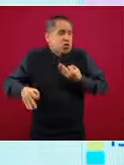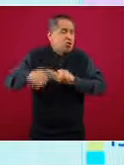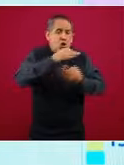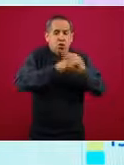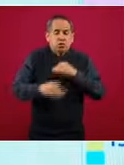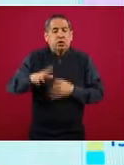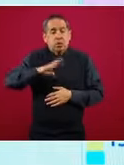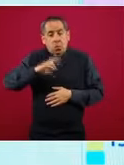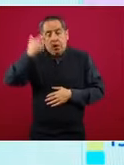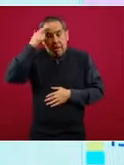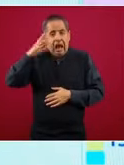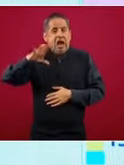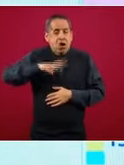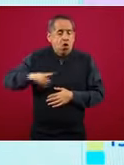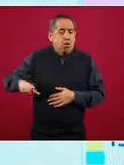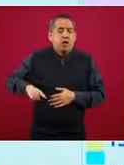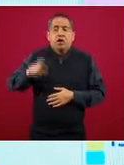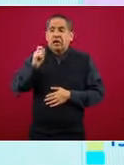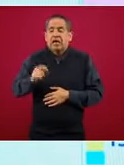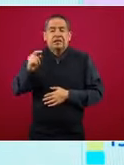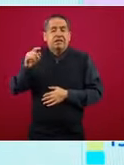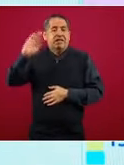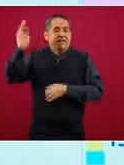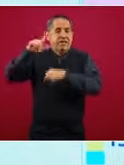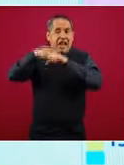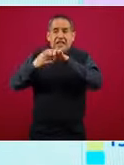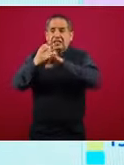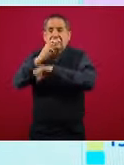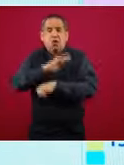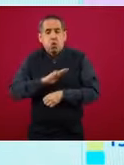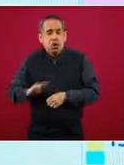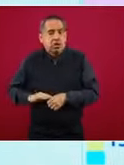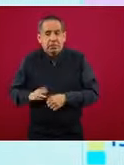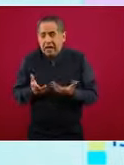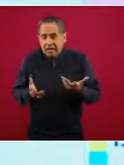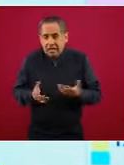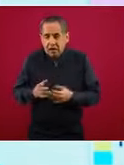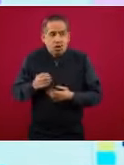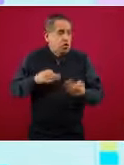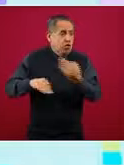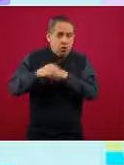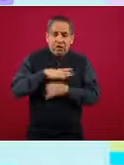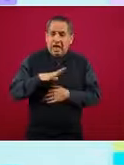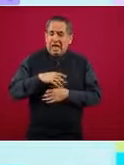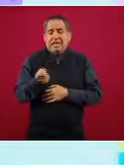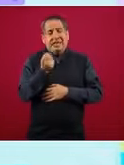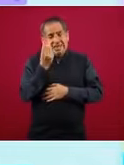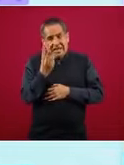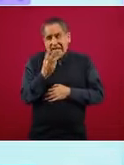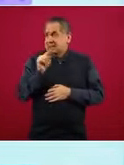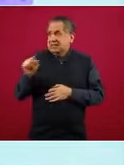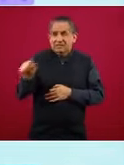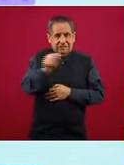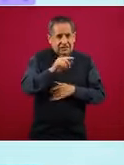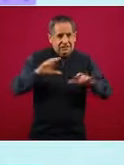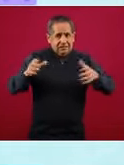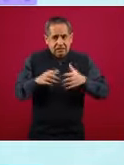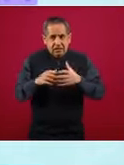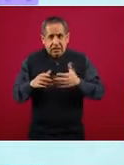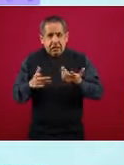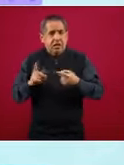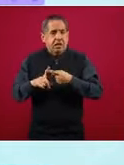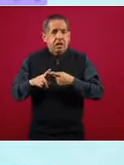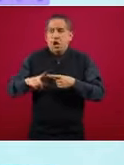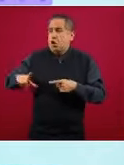tenemos 3 órdenes de gobierno y todas y todos tenemos 3 elementos de los sectores de la población,